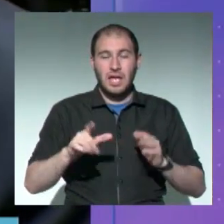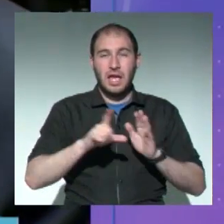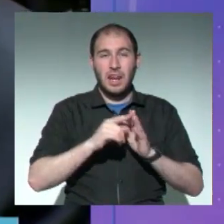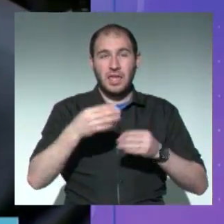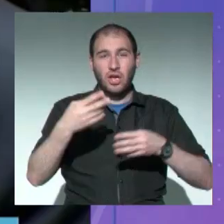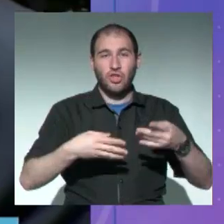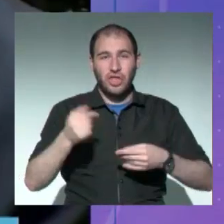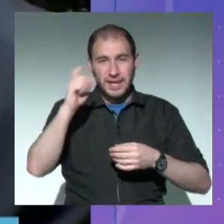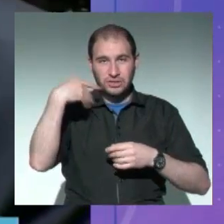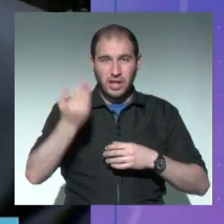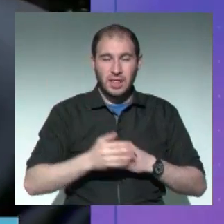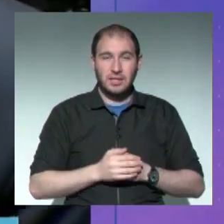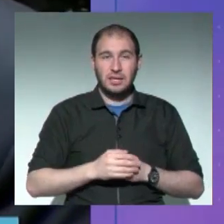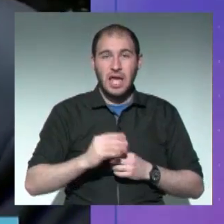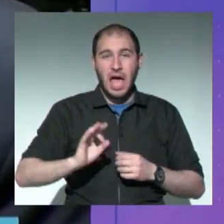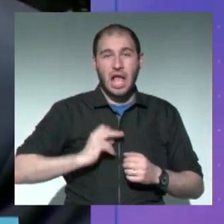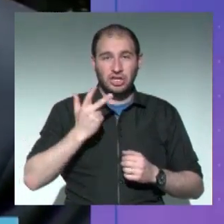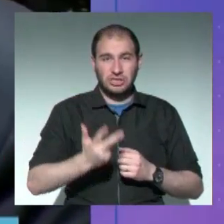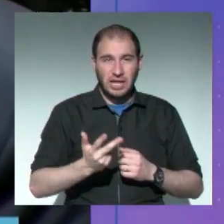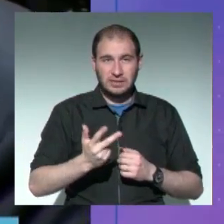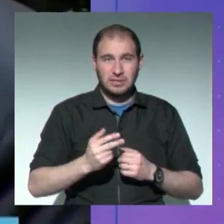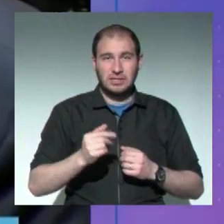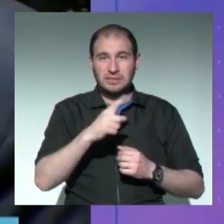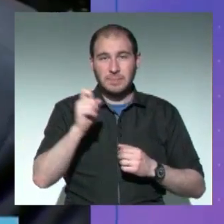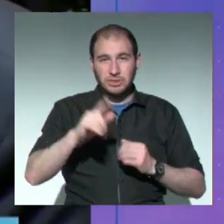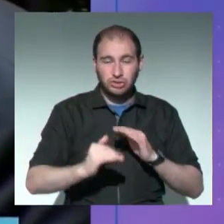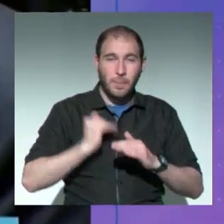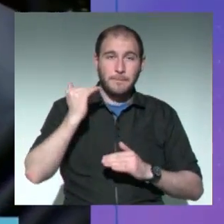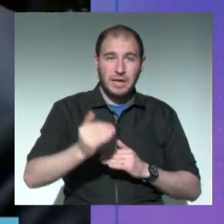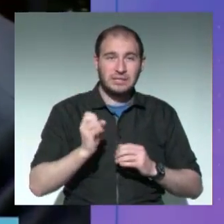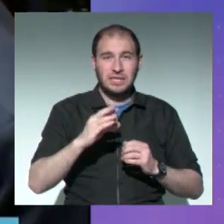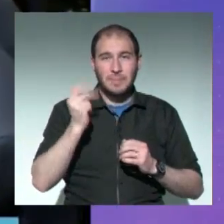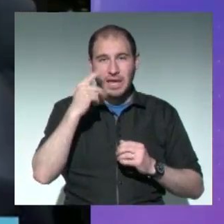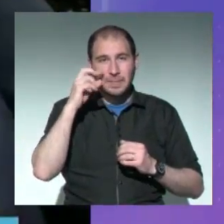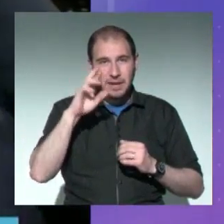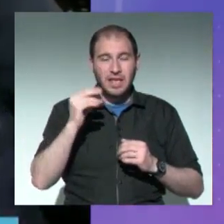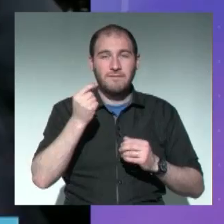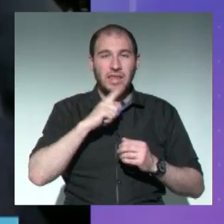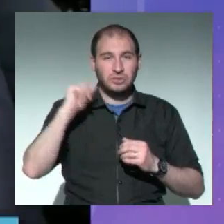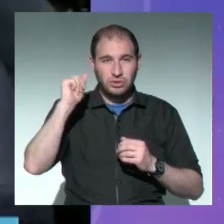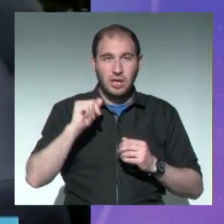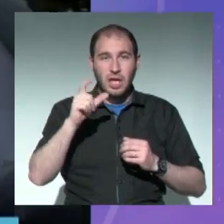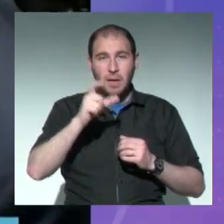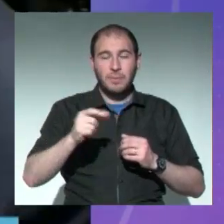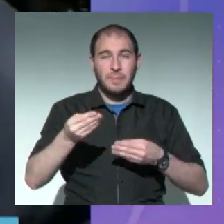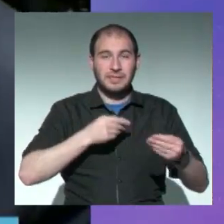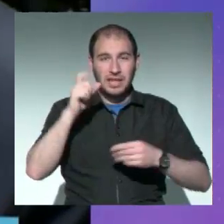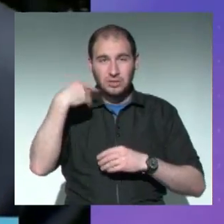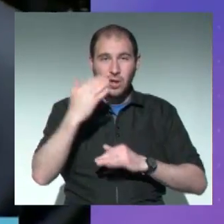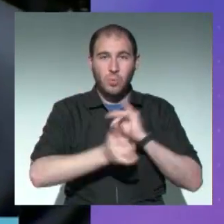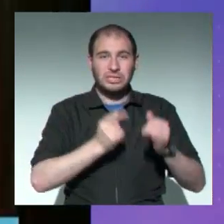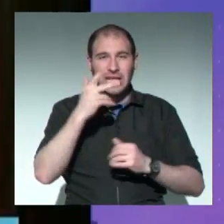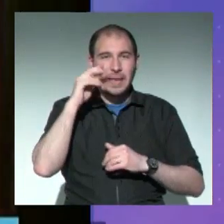contables internacionales es que si en 3 años hay más de 100% de inflación, se llama hiperinflación. Por eso las multinacionales hablan